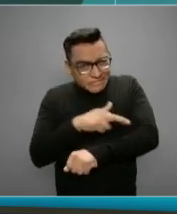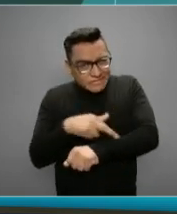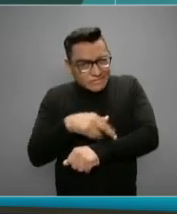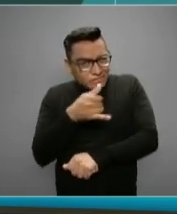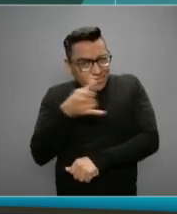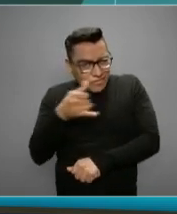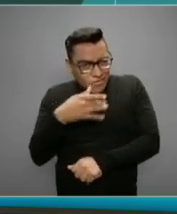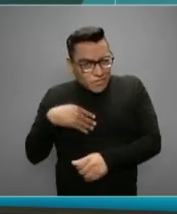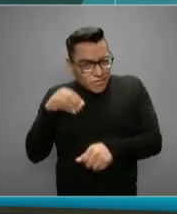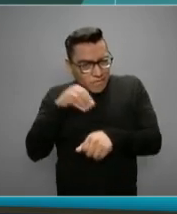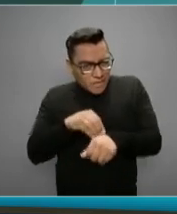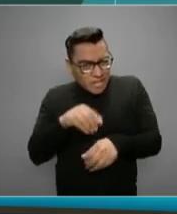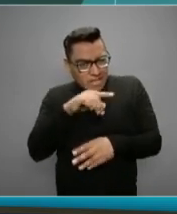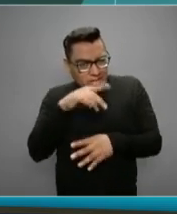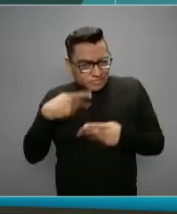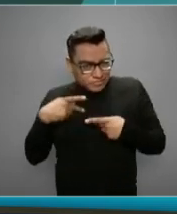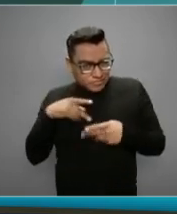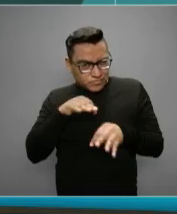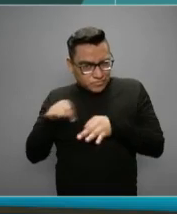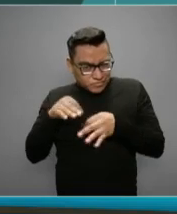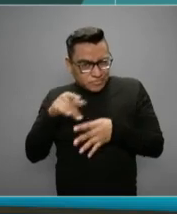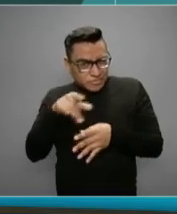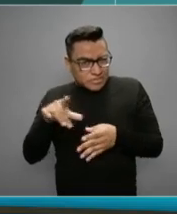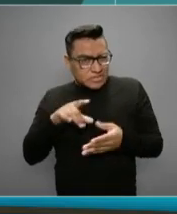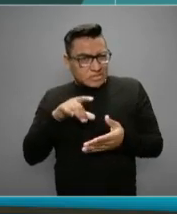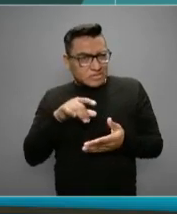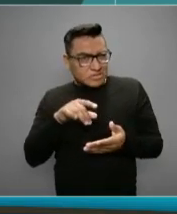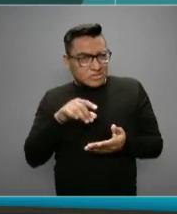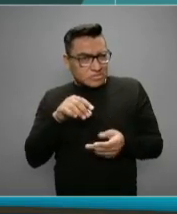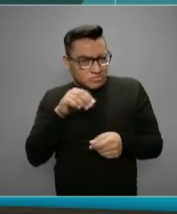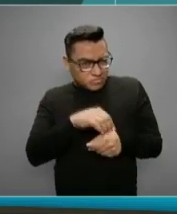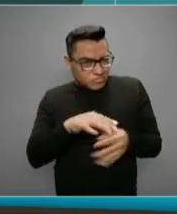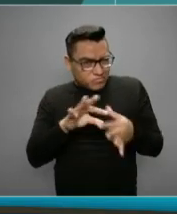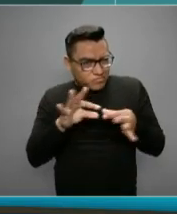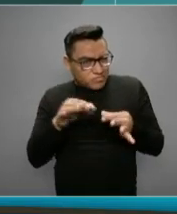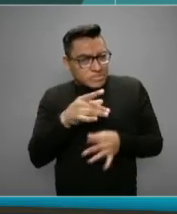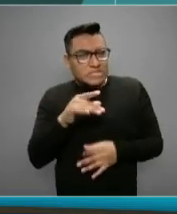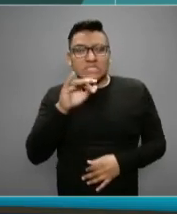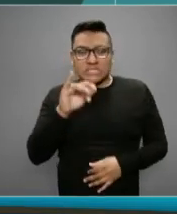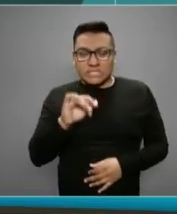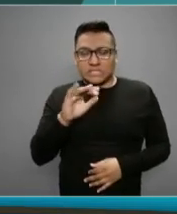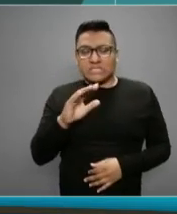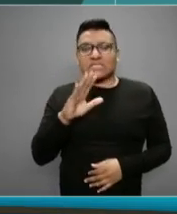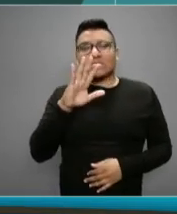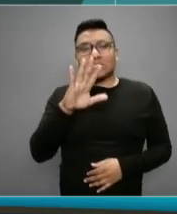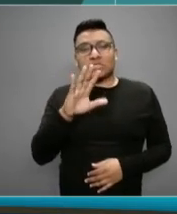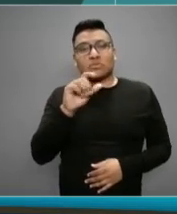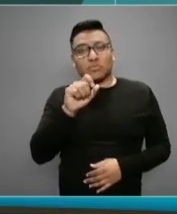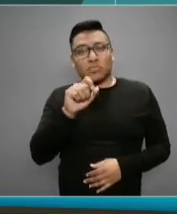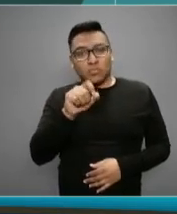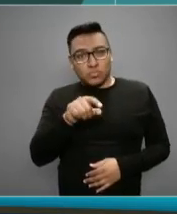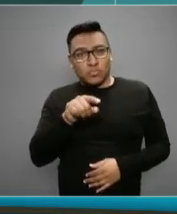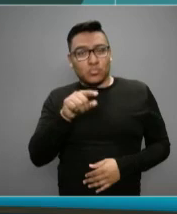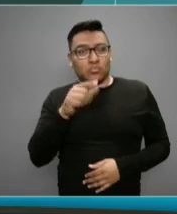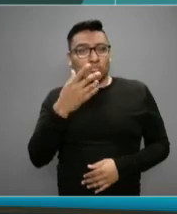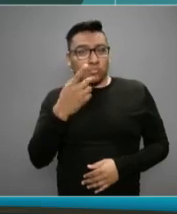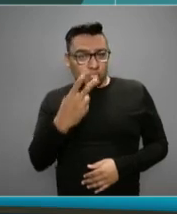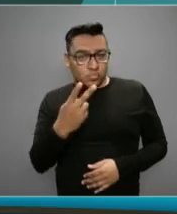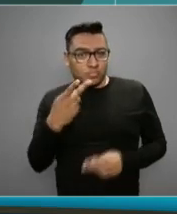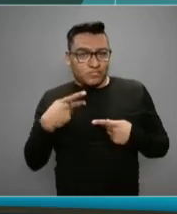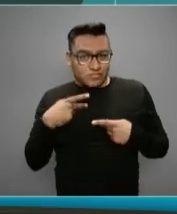Infonavit en favor de los cuentavientes? Claro que sí. Tenemos actualmente 5.2 millones de trabajadores que tienen crédito activo